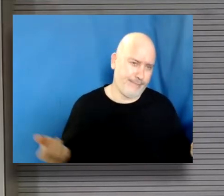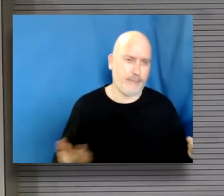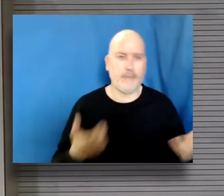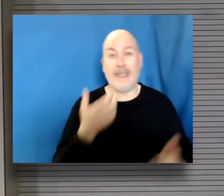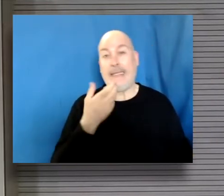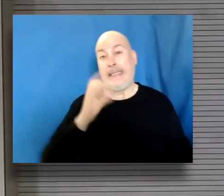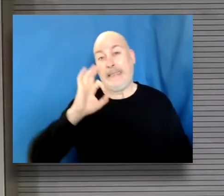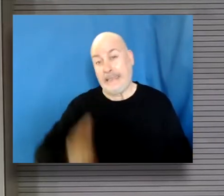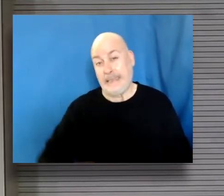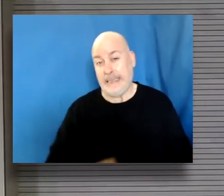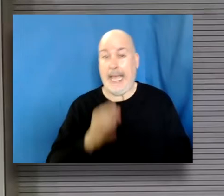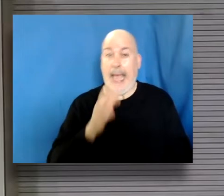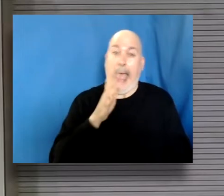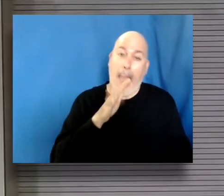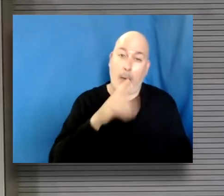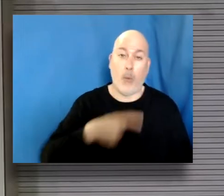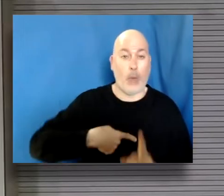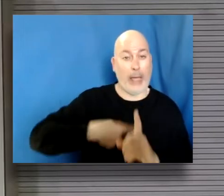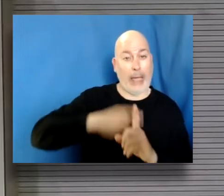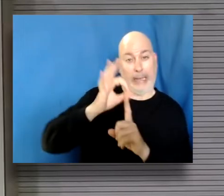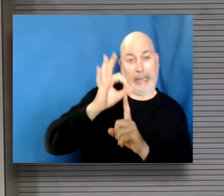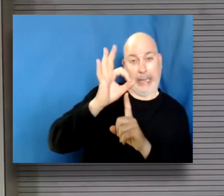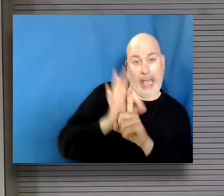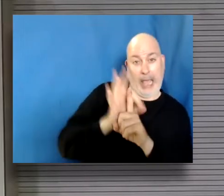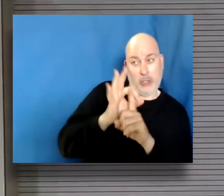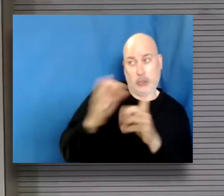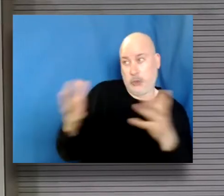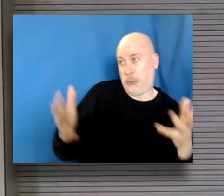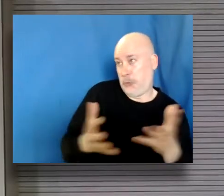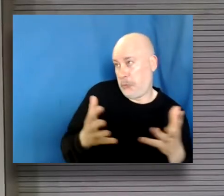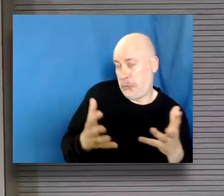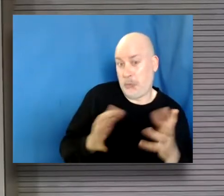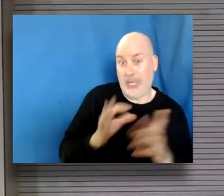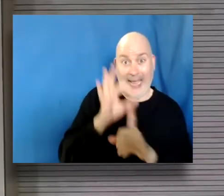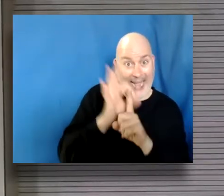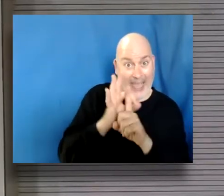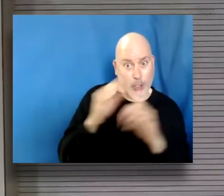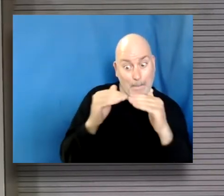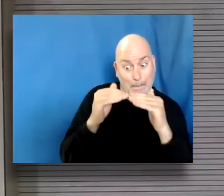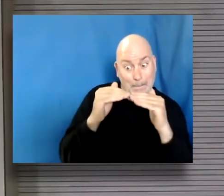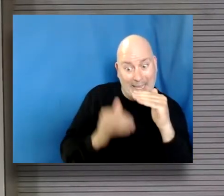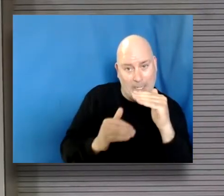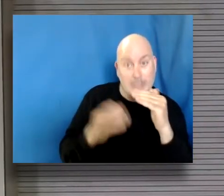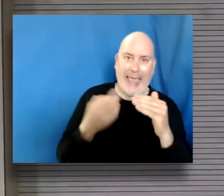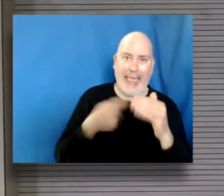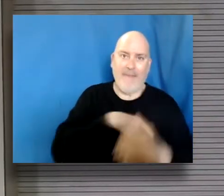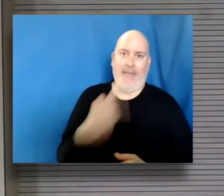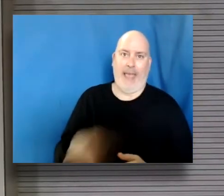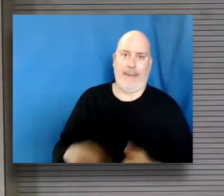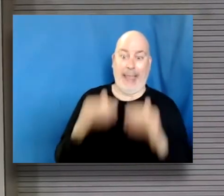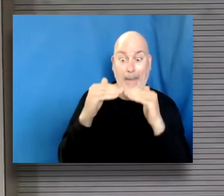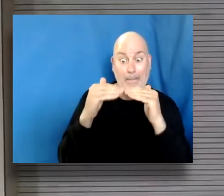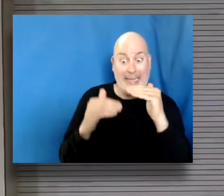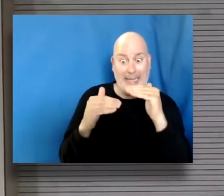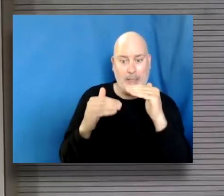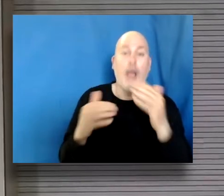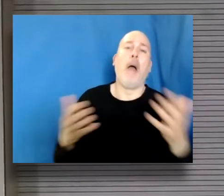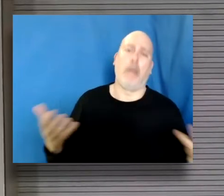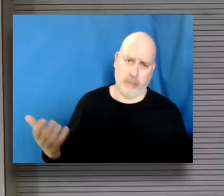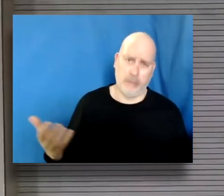temperatura del agua que se utiliza está aproximadamente unos 2 grados por debajo, sí que se puede utilizar el